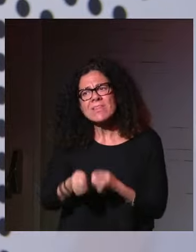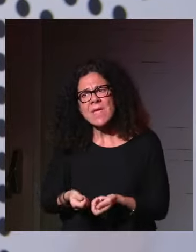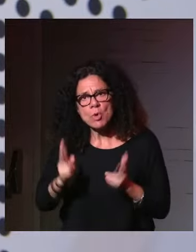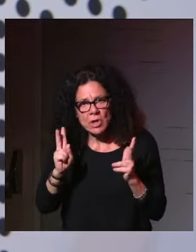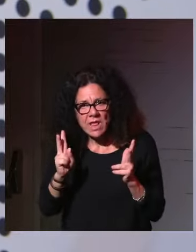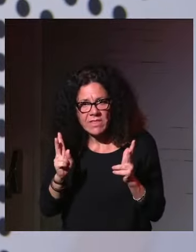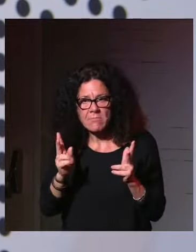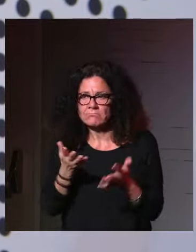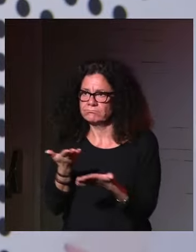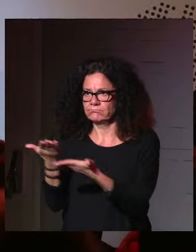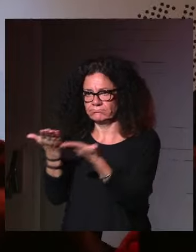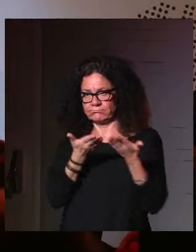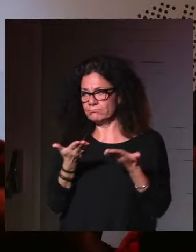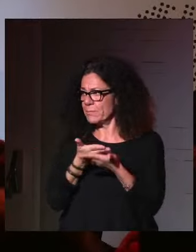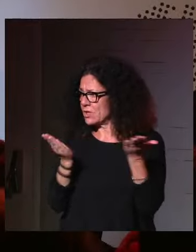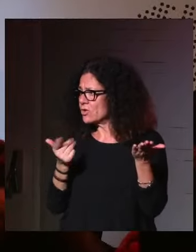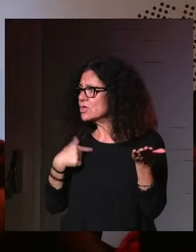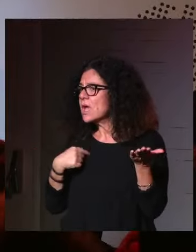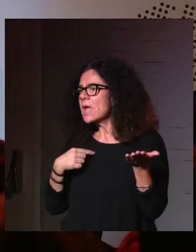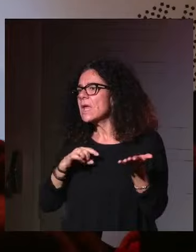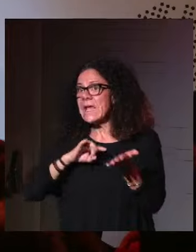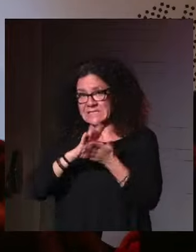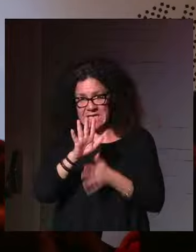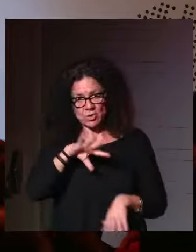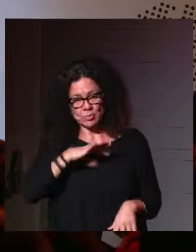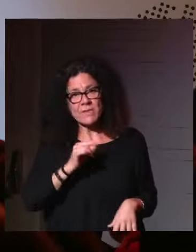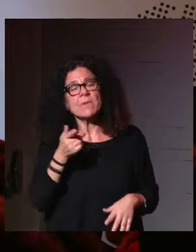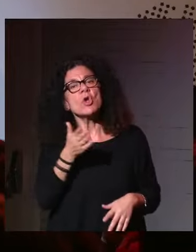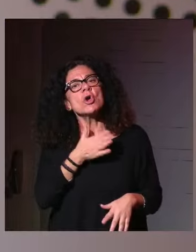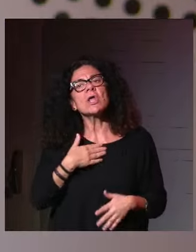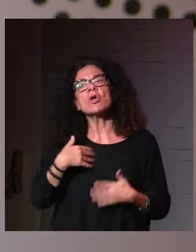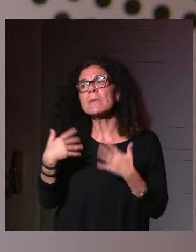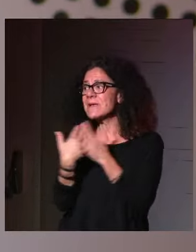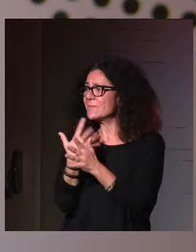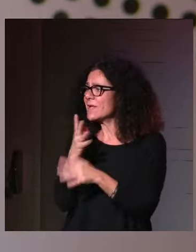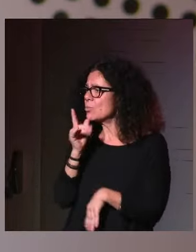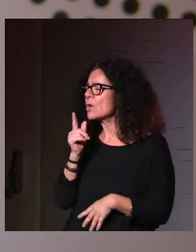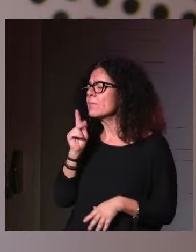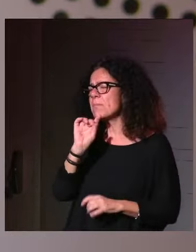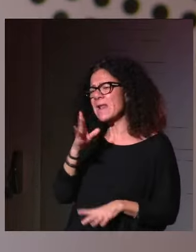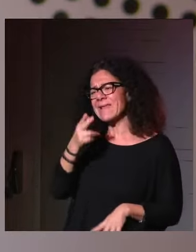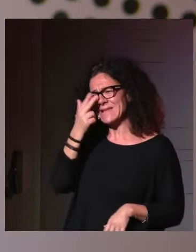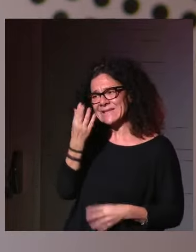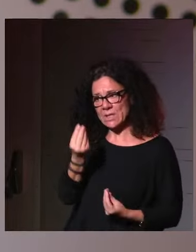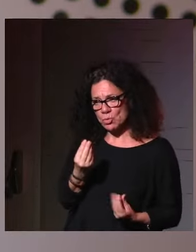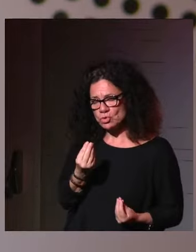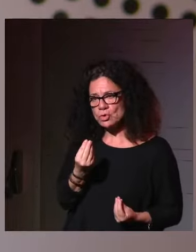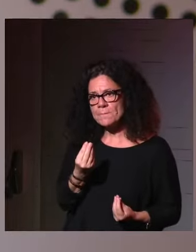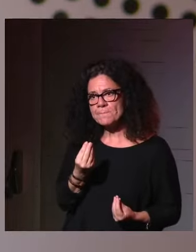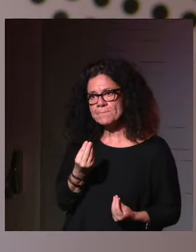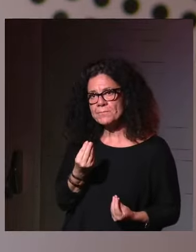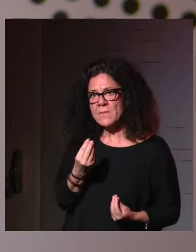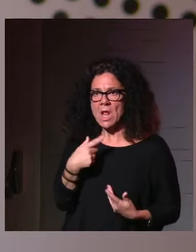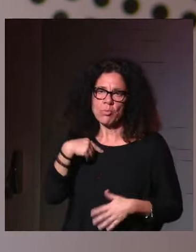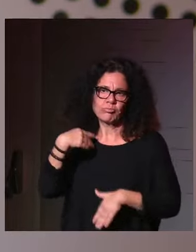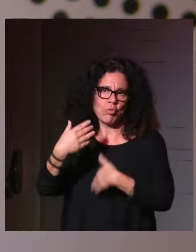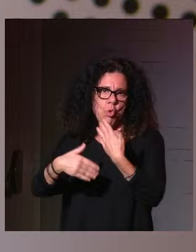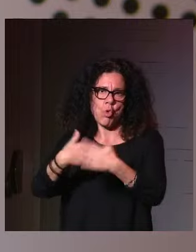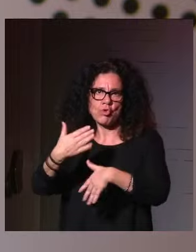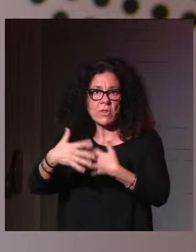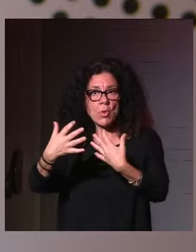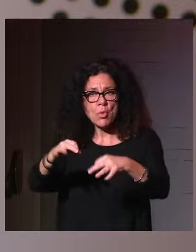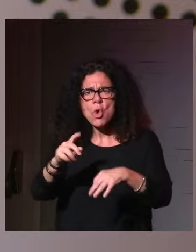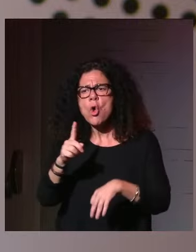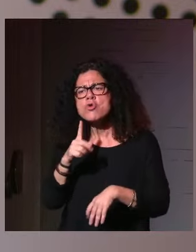genuina y nos van a echar pero quiero que expliques pero quiero que expliques porque me parece muy interesante también en lo cotidiano no pensando en